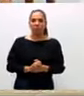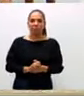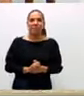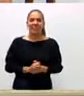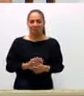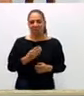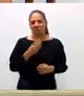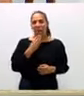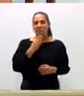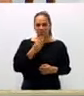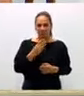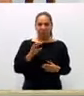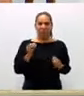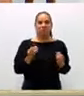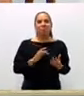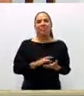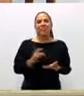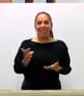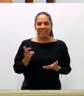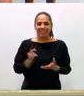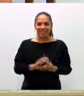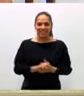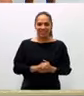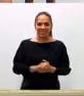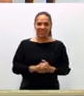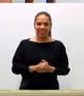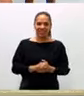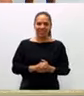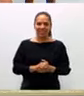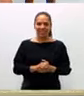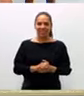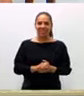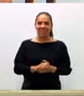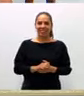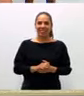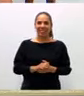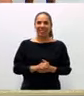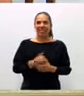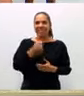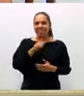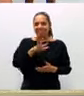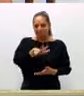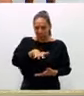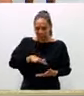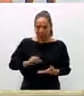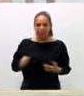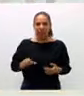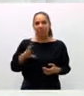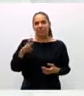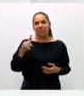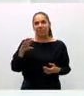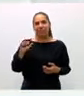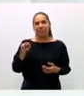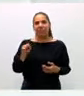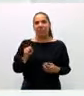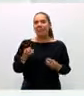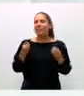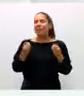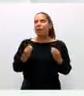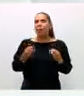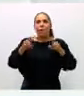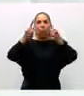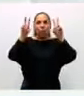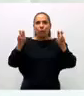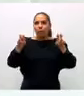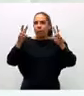Muy bien, muchísimas gracias. Voy a compartir comentarios por parte de nuestra audiencia. César Meléndez nos dice: excelente tema,